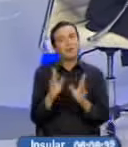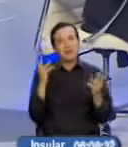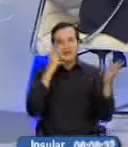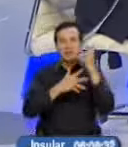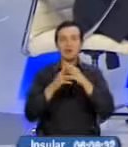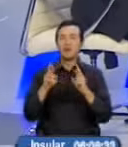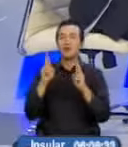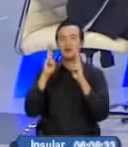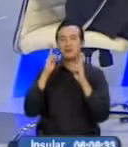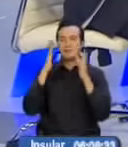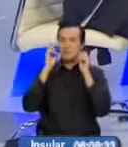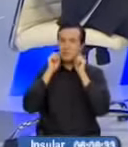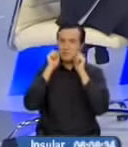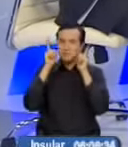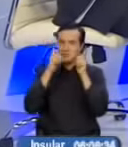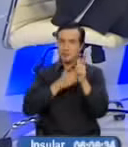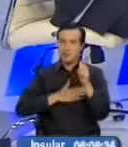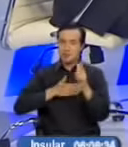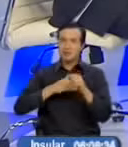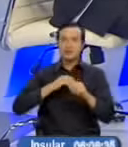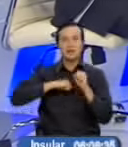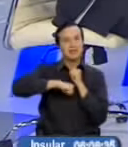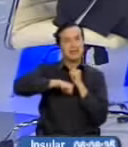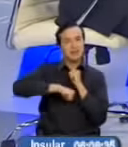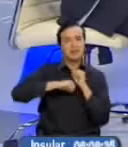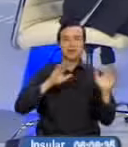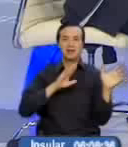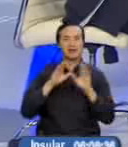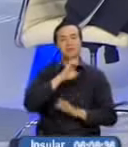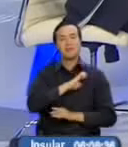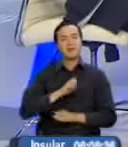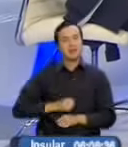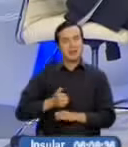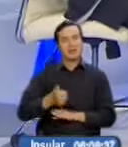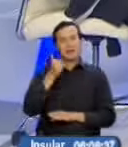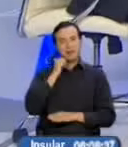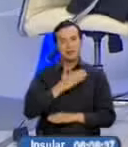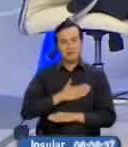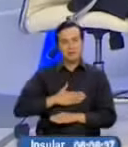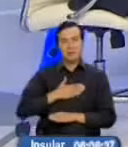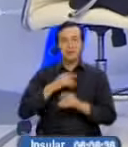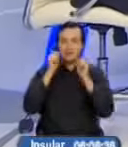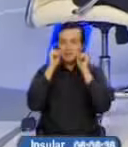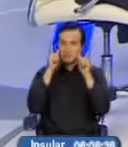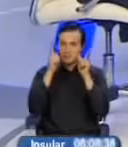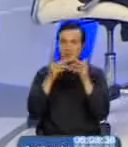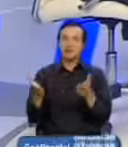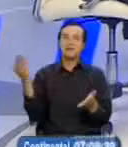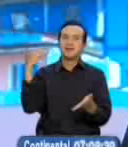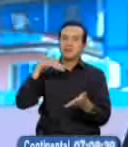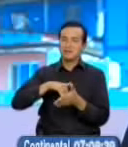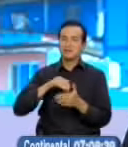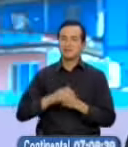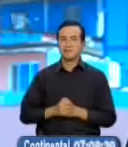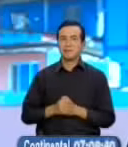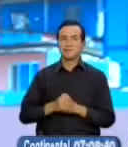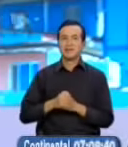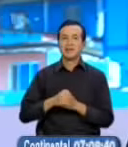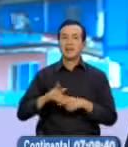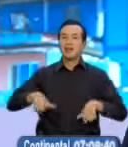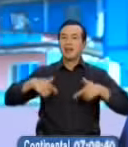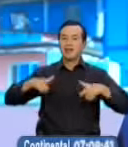pongan más atención que los delanteros y el arquero de Melec ayer. Definitivamente. Repito que en el caso de Lenín Moreno